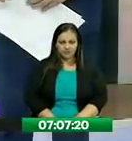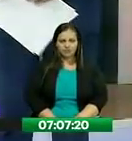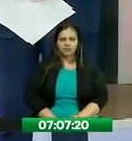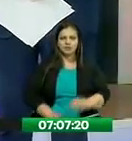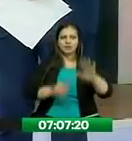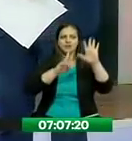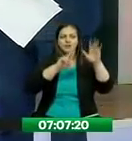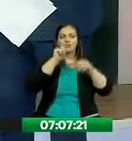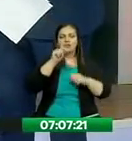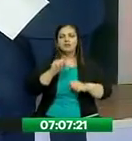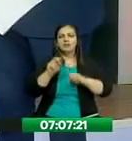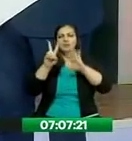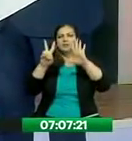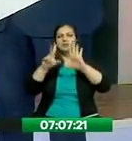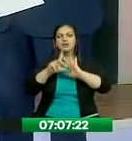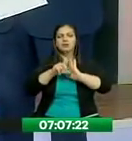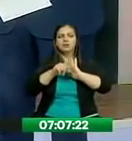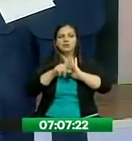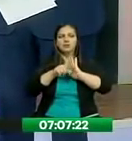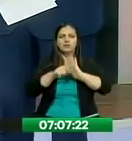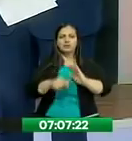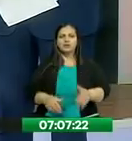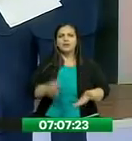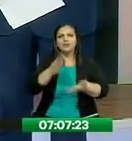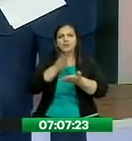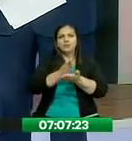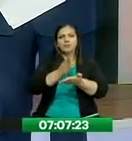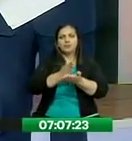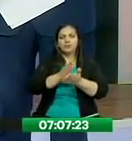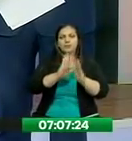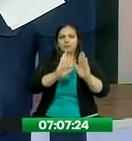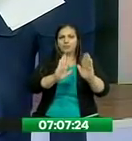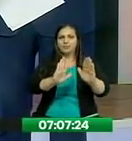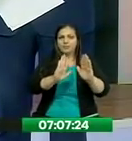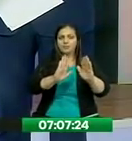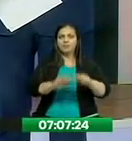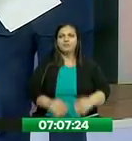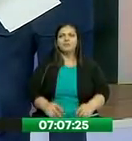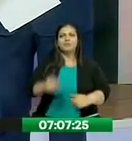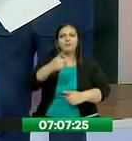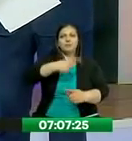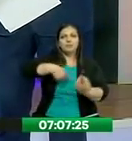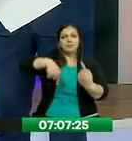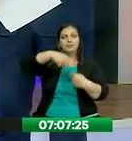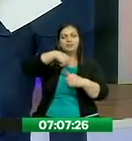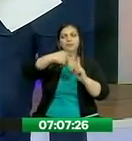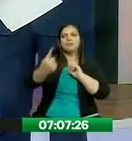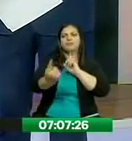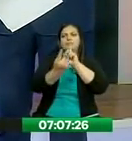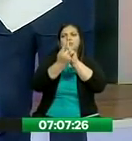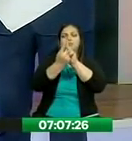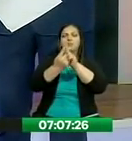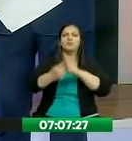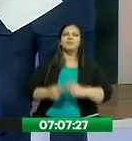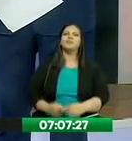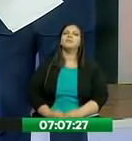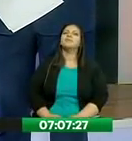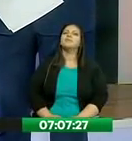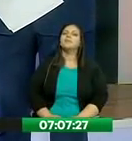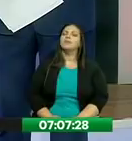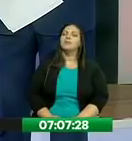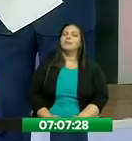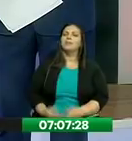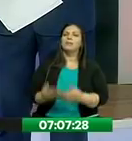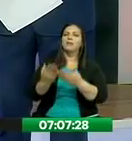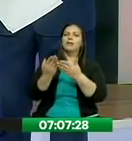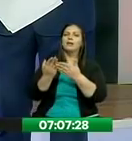7:07, José Luis y amables televidentes, es momento de ir a una brevísima pausa, pero cuando volvamos en nuestra entrevista del día,